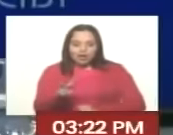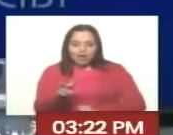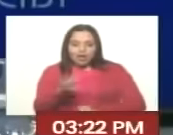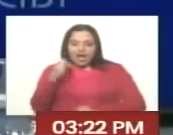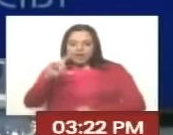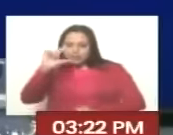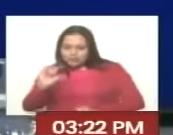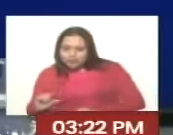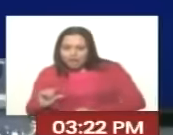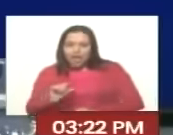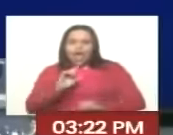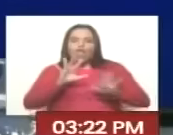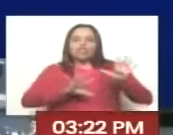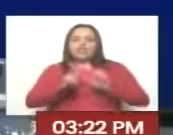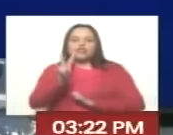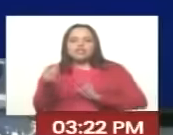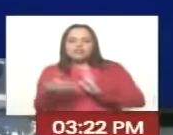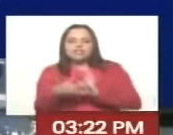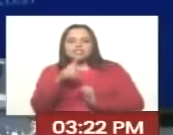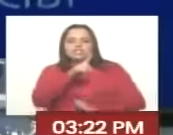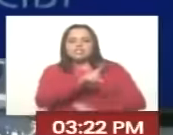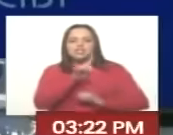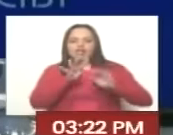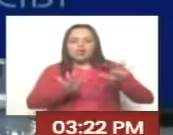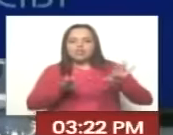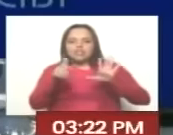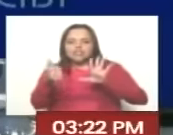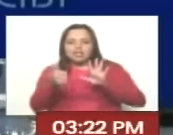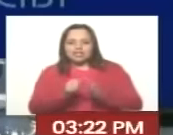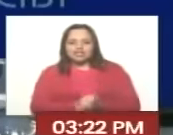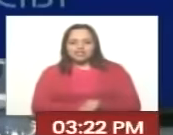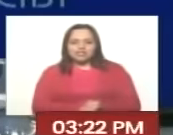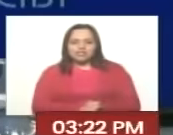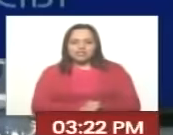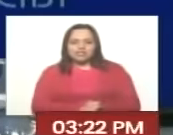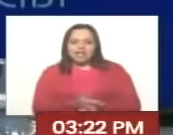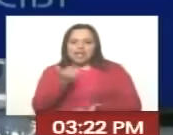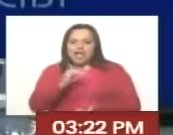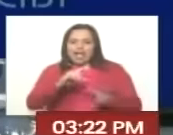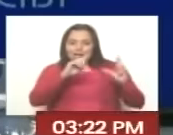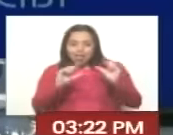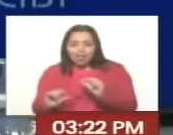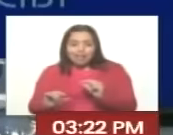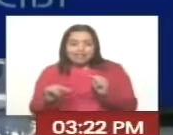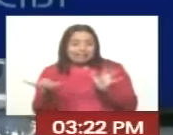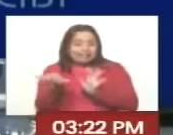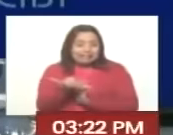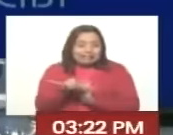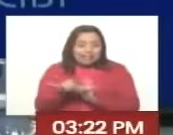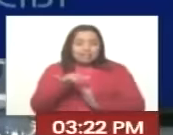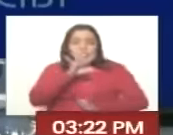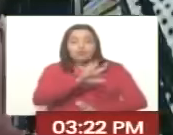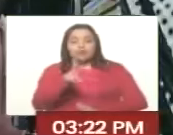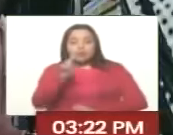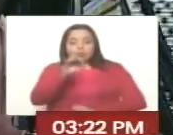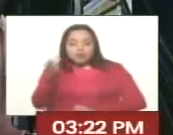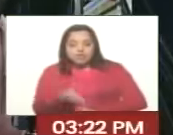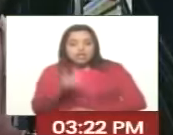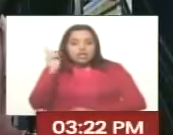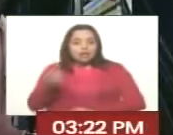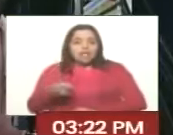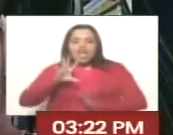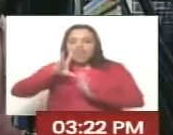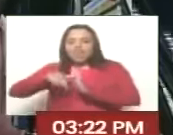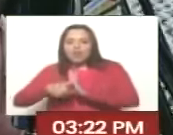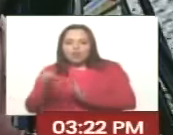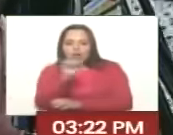a 12.196. Es decir, el descenso es de casi un 51%. Robo de vehículos. Oye,